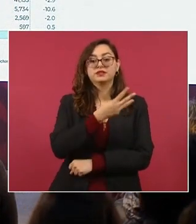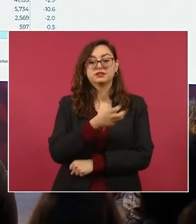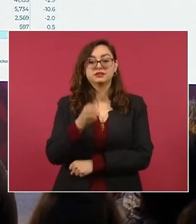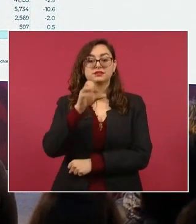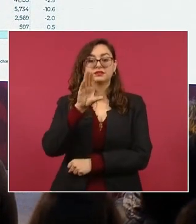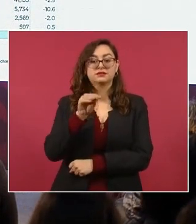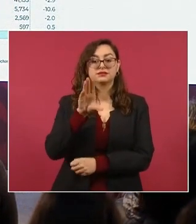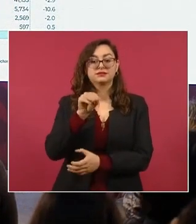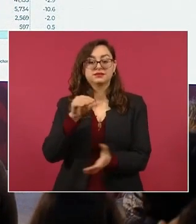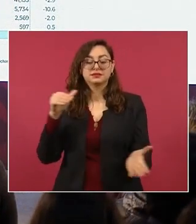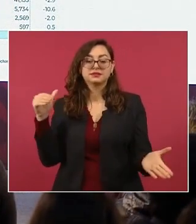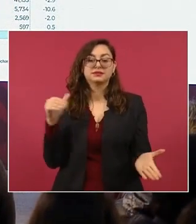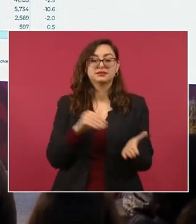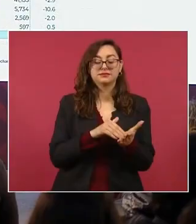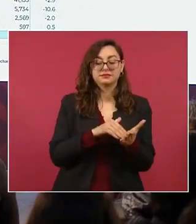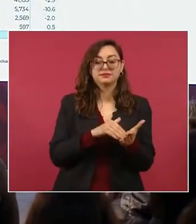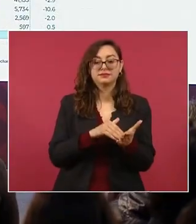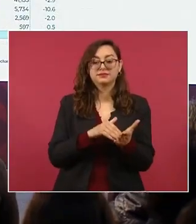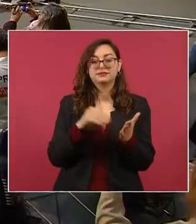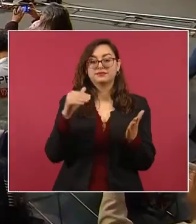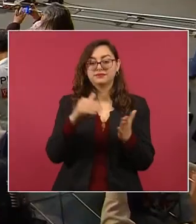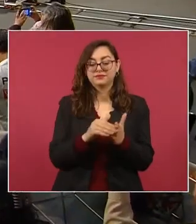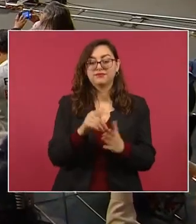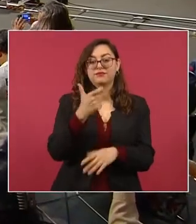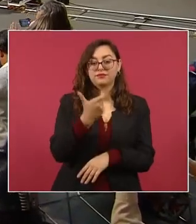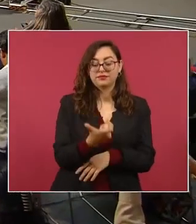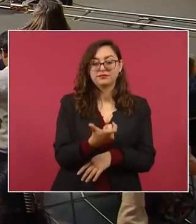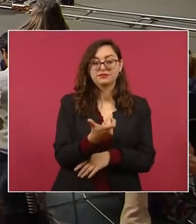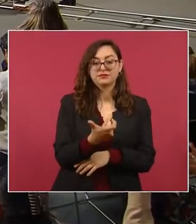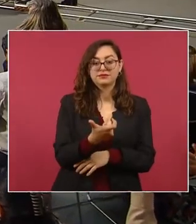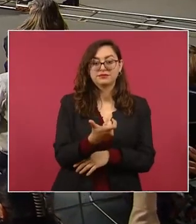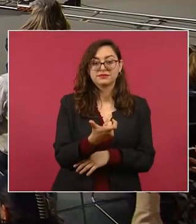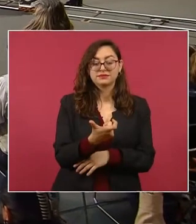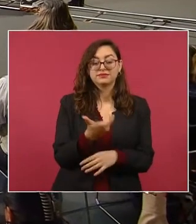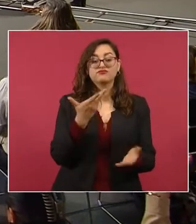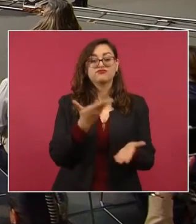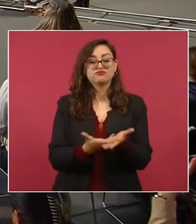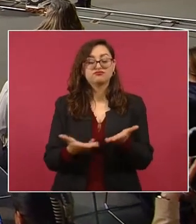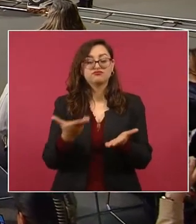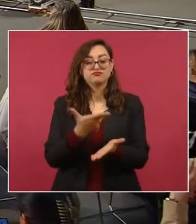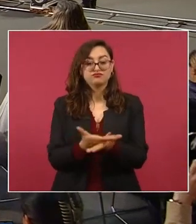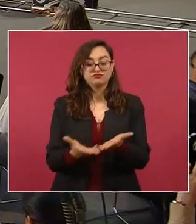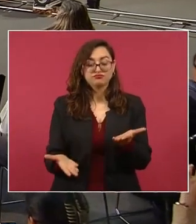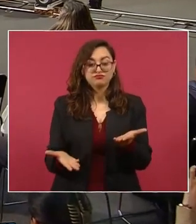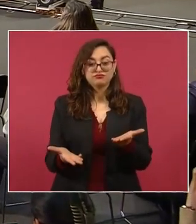399 mil millones de pesos, y ahora